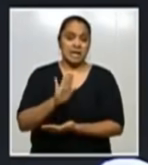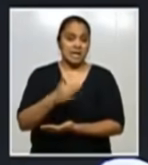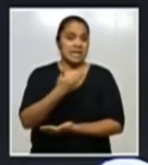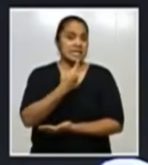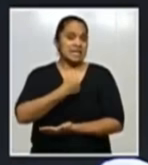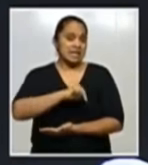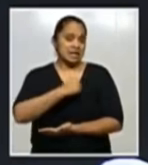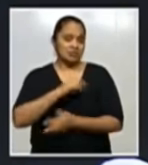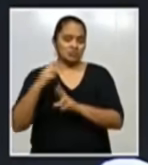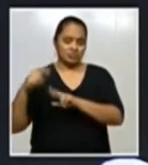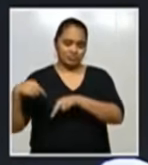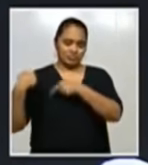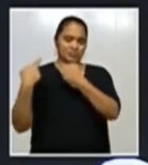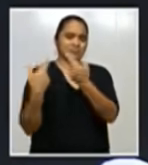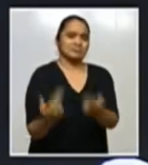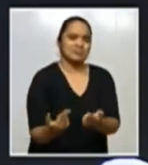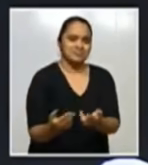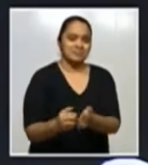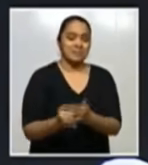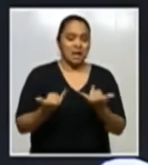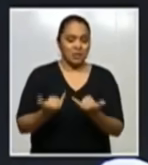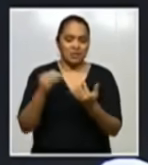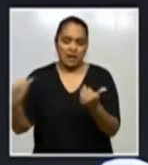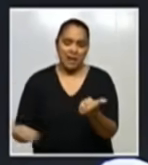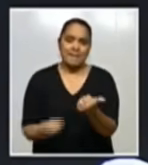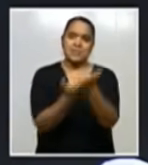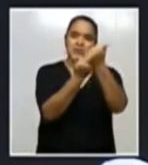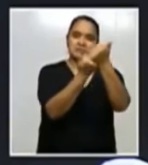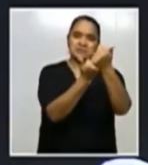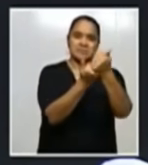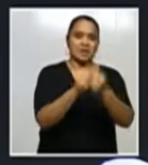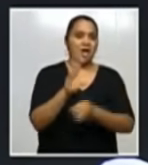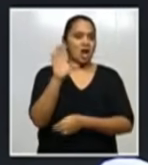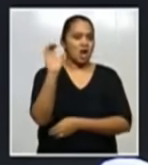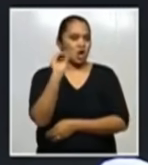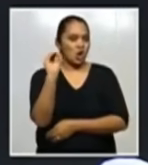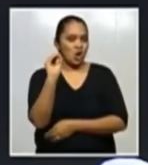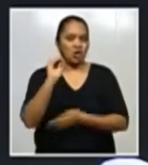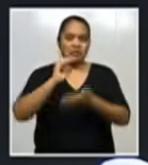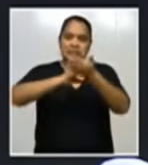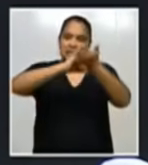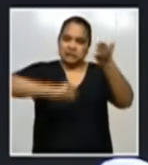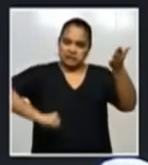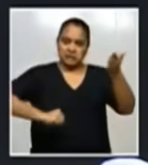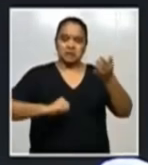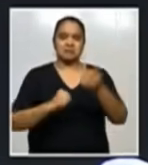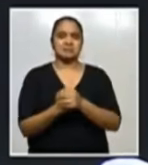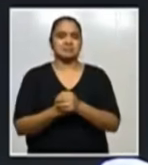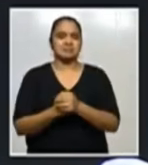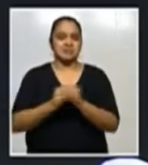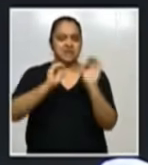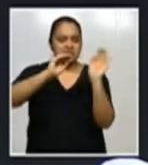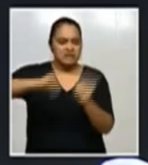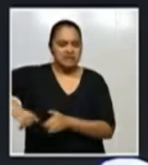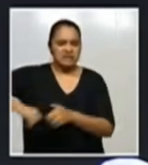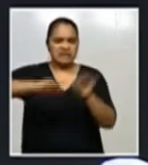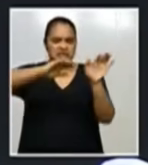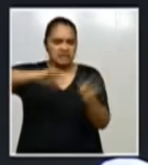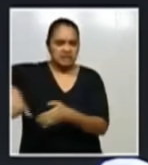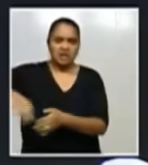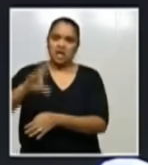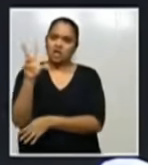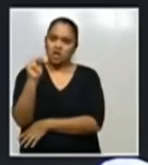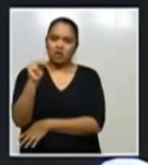Hoy es el tiempo de sumar, no de restar. Así es de que todos dejemos atrás